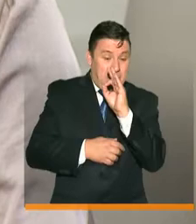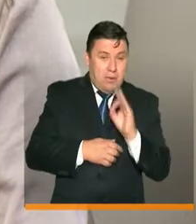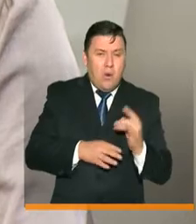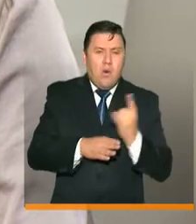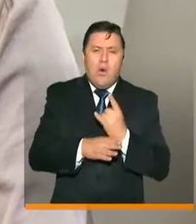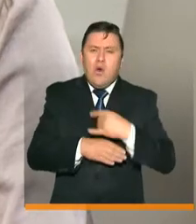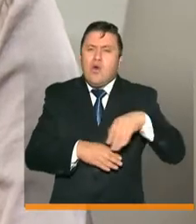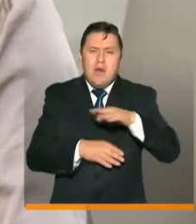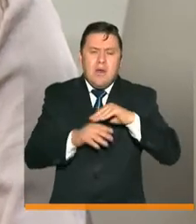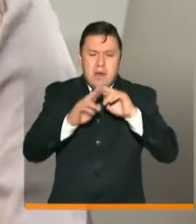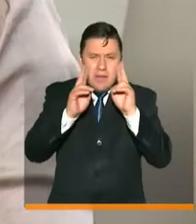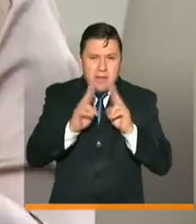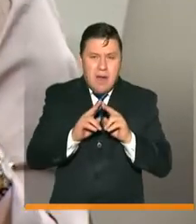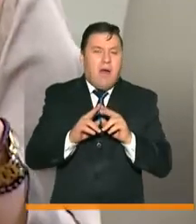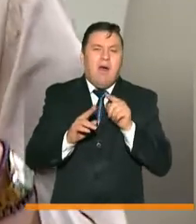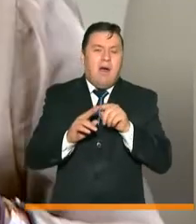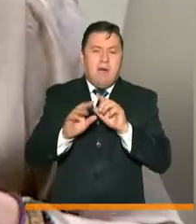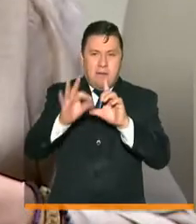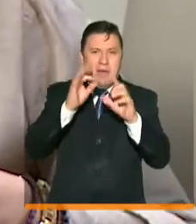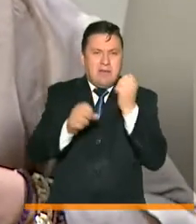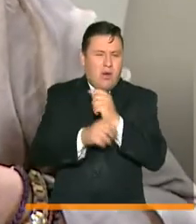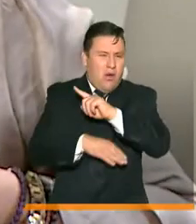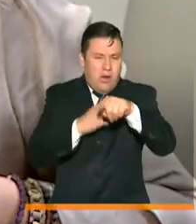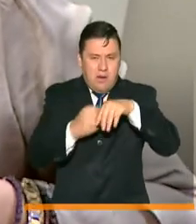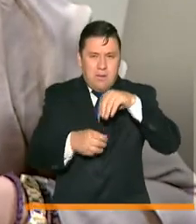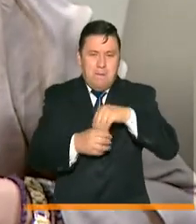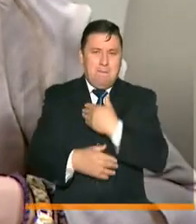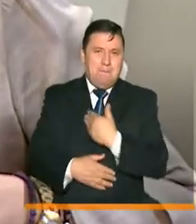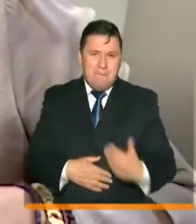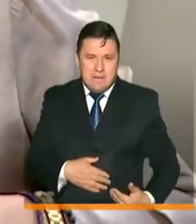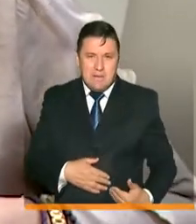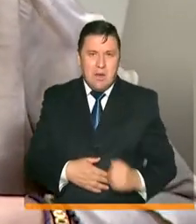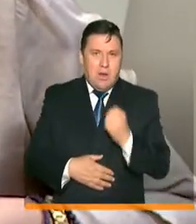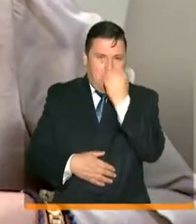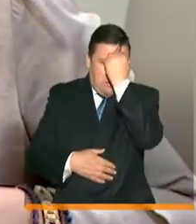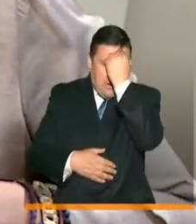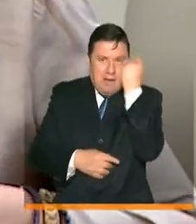usando todos los contenidos del portal, además del trabajo, presidente, que hacen con los docentes día a día.